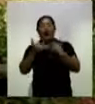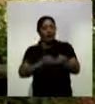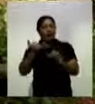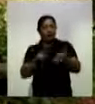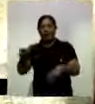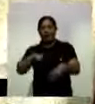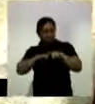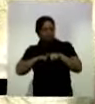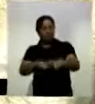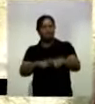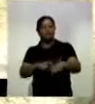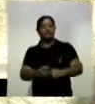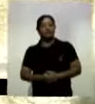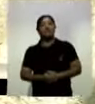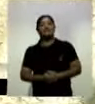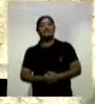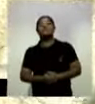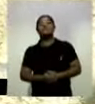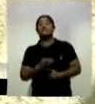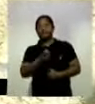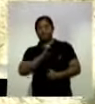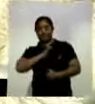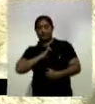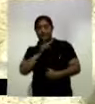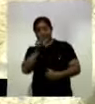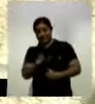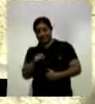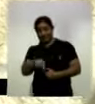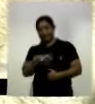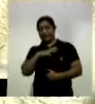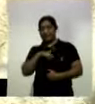con su vida cotidiana. El entrenador que llevó al equipo al campeonato de la